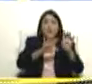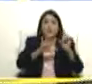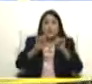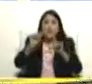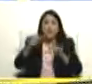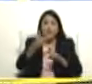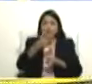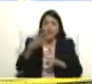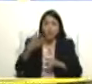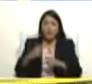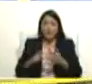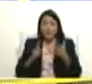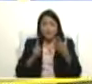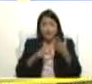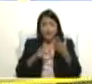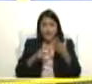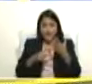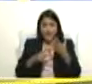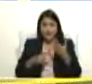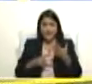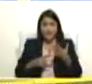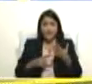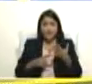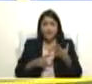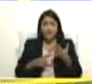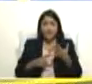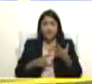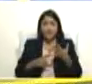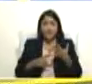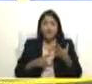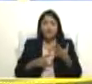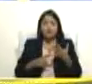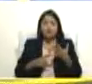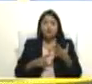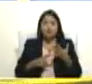96.34%. Y la pregunta sobre la creación del Estado de la Guayana Esequiba,